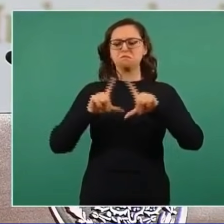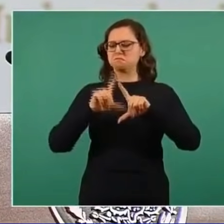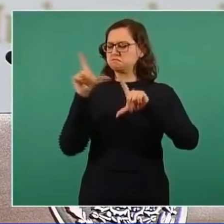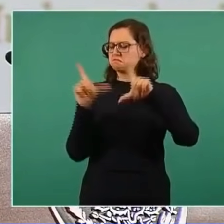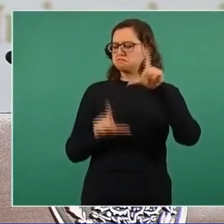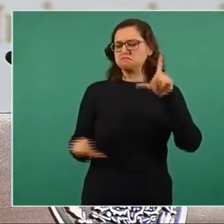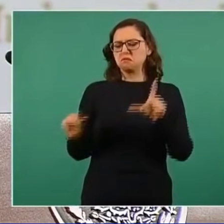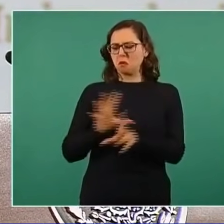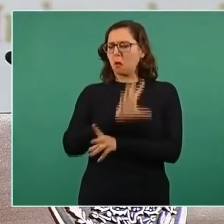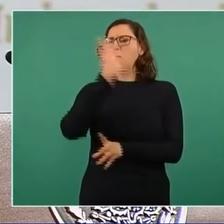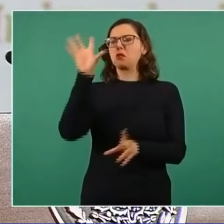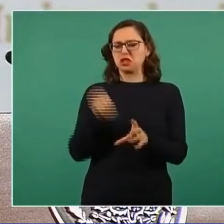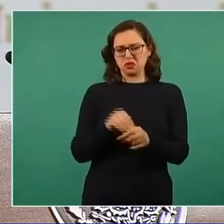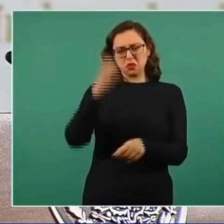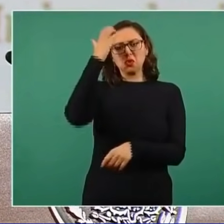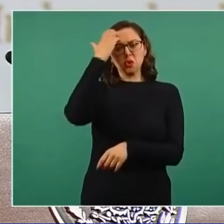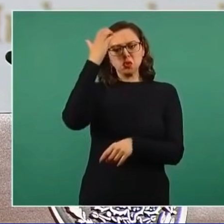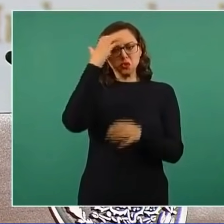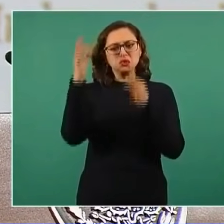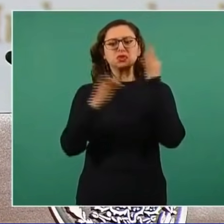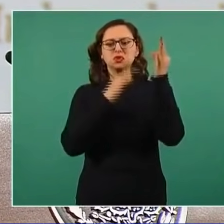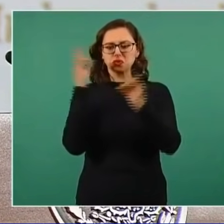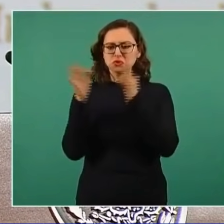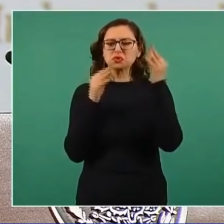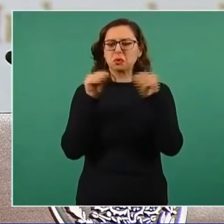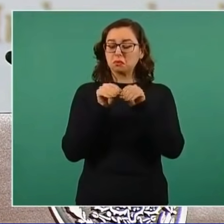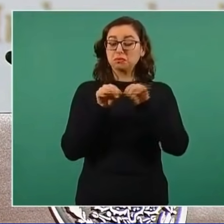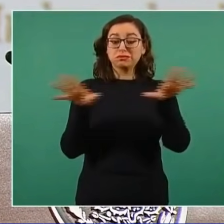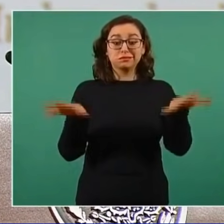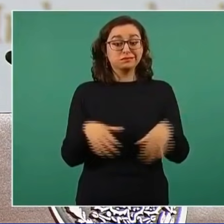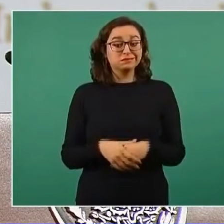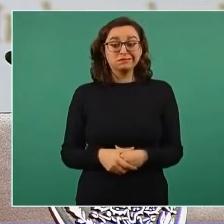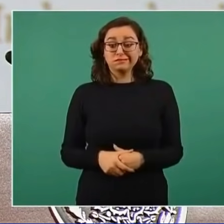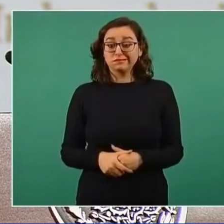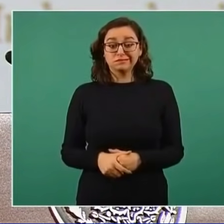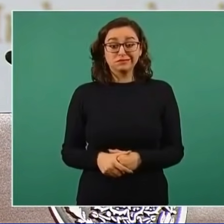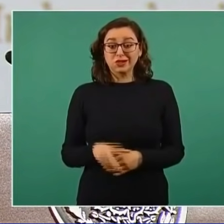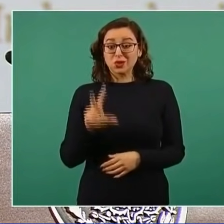todo México. Pues no es así.